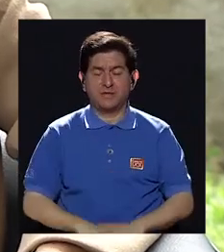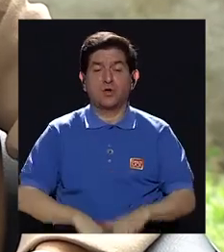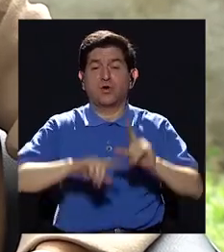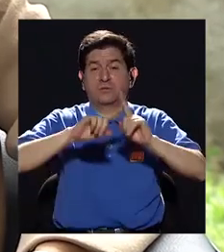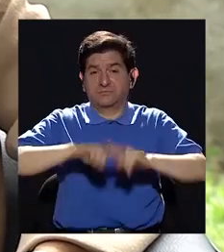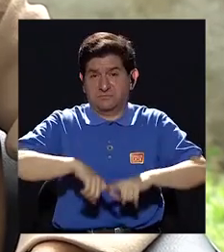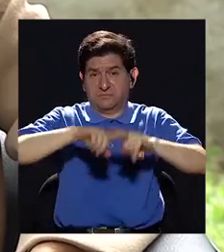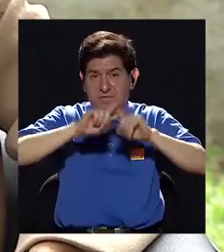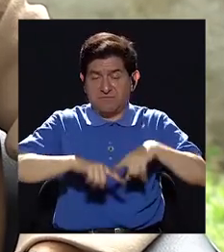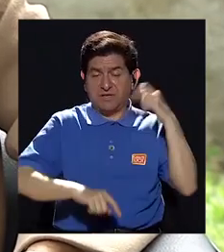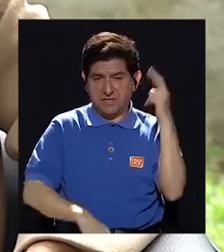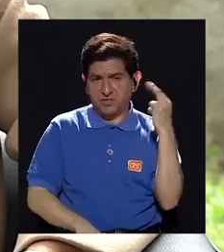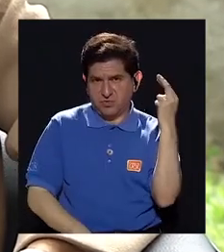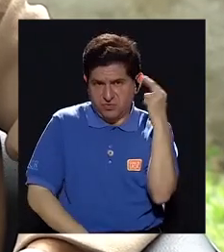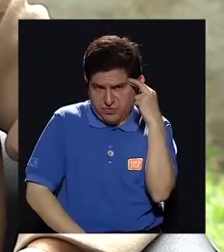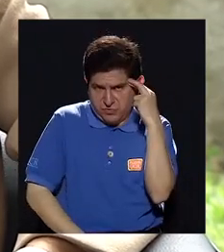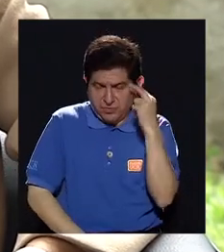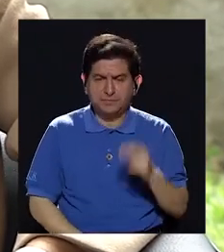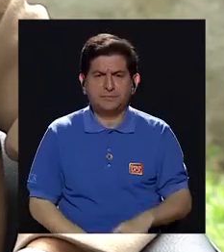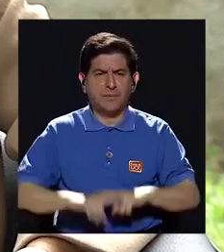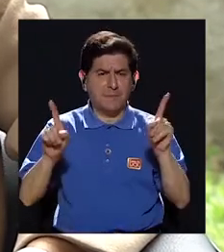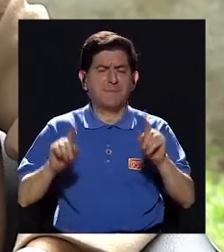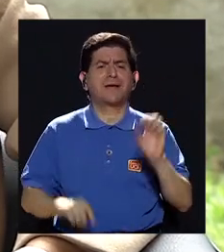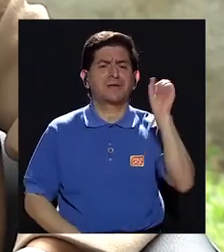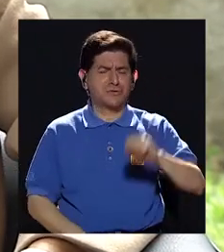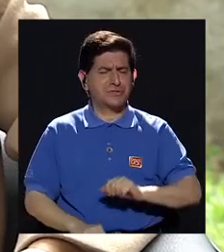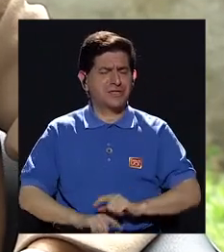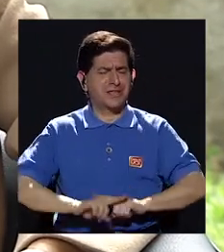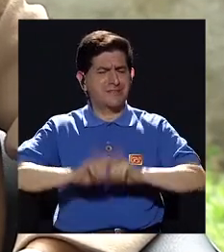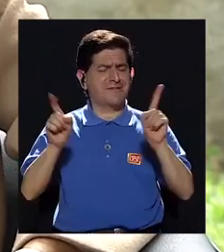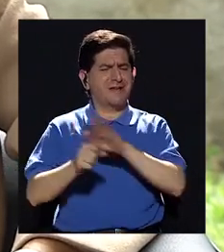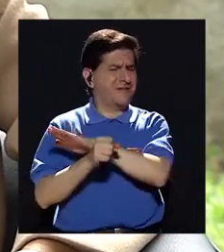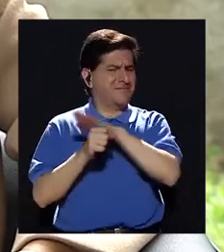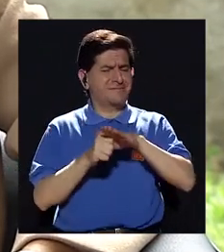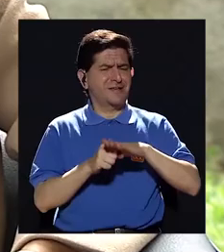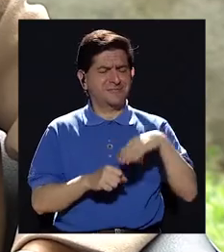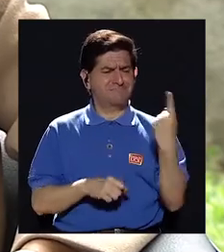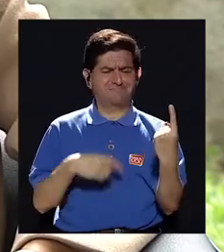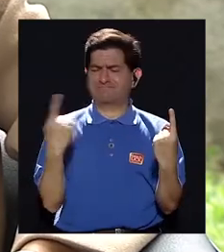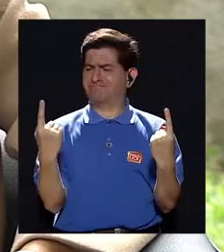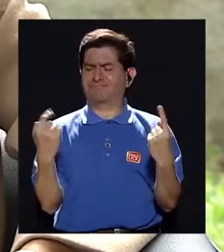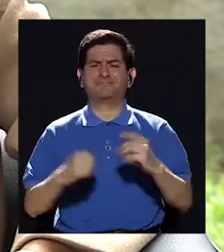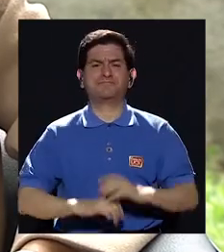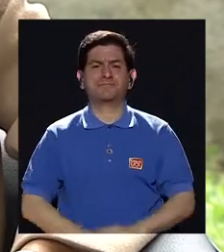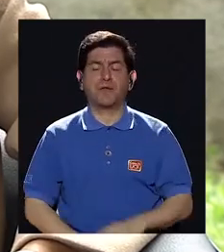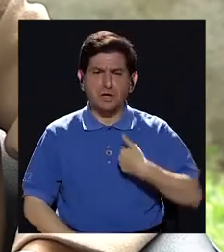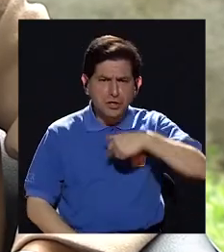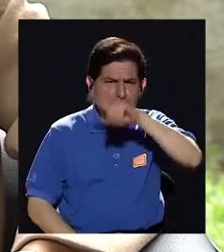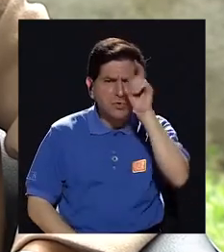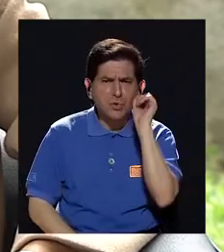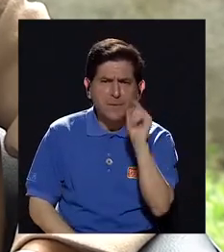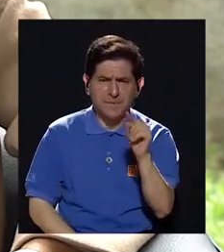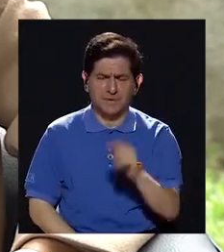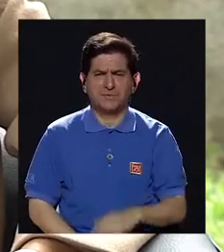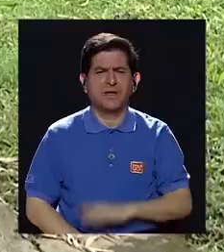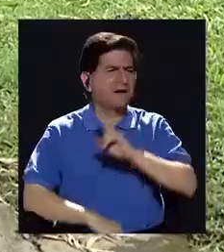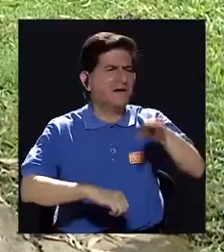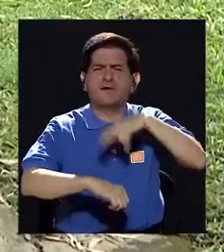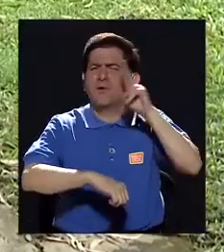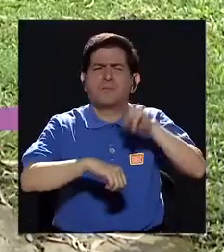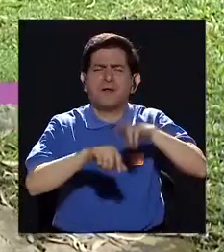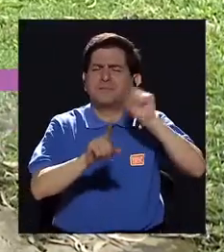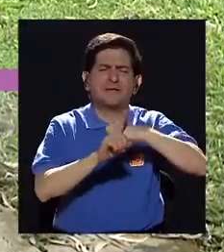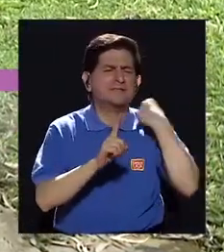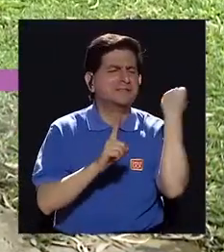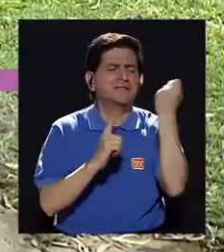movilizarse dependiendo de la razón, ¿verdad? Pero sí, son completamente diferentes. Eso le iba a preguntar, que cuáles son